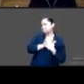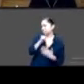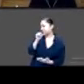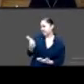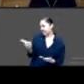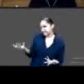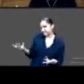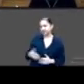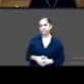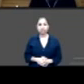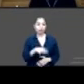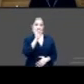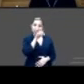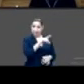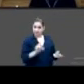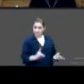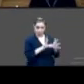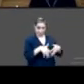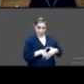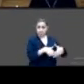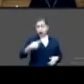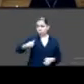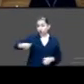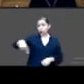Si quedas embarazada, olvídate de tu familia.